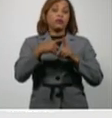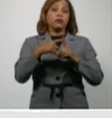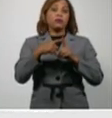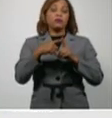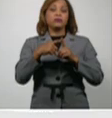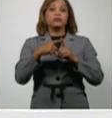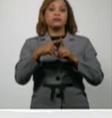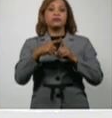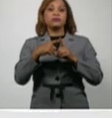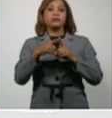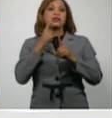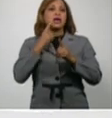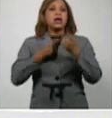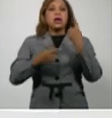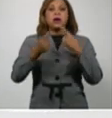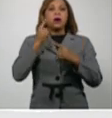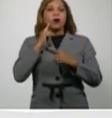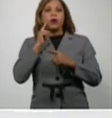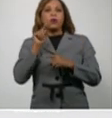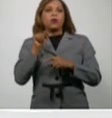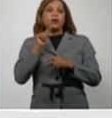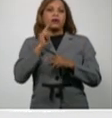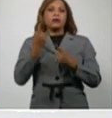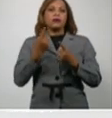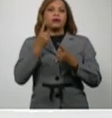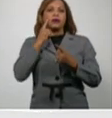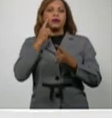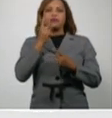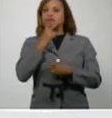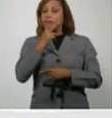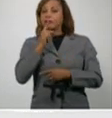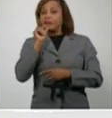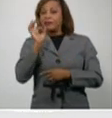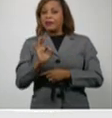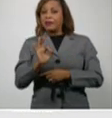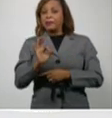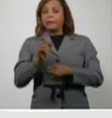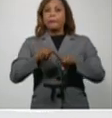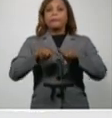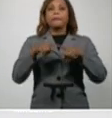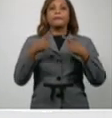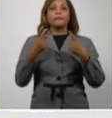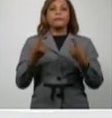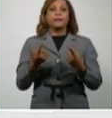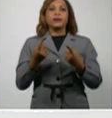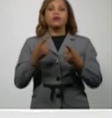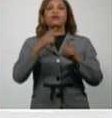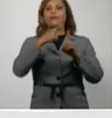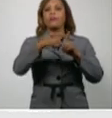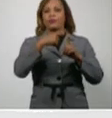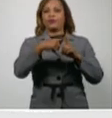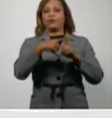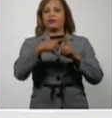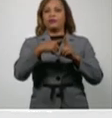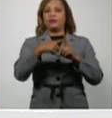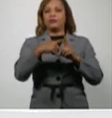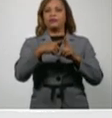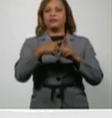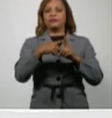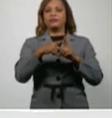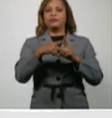que se pensara en ello a veces. Sin embargo, resultó positivo el test, se